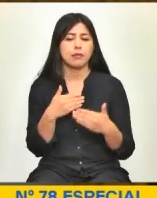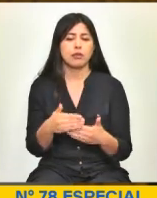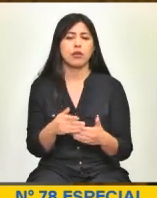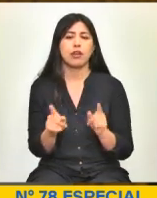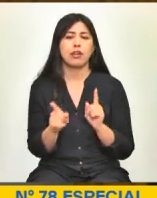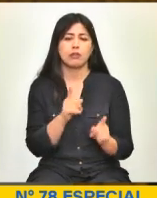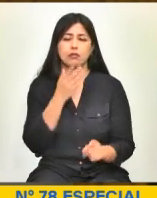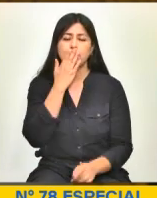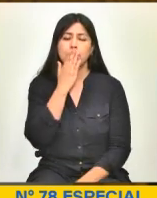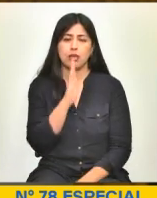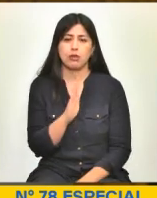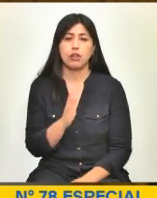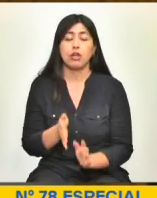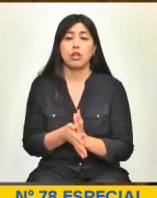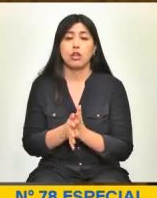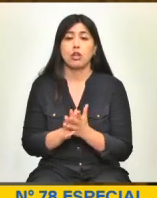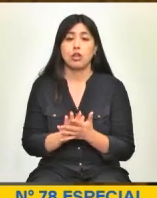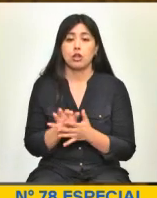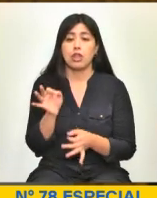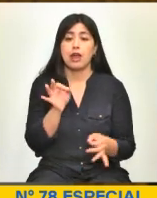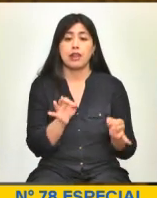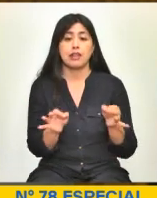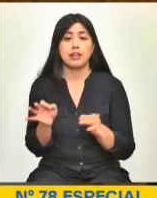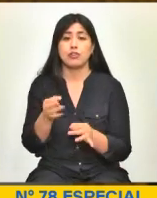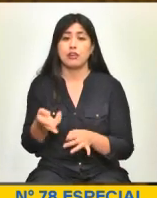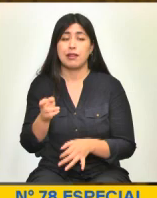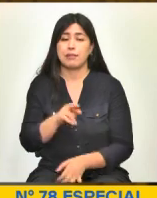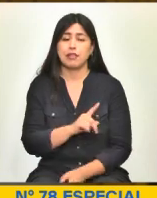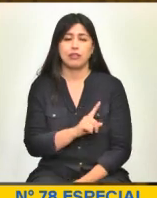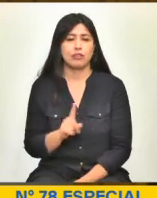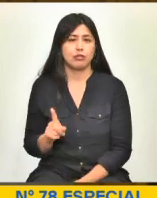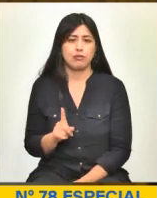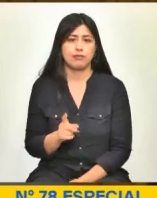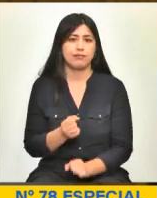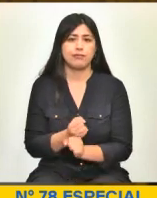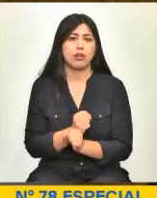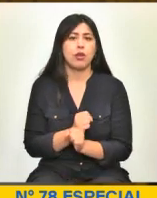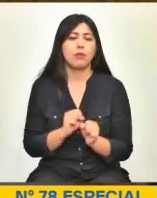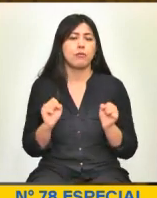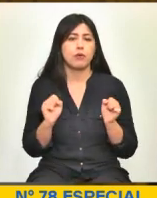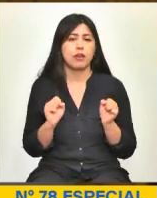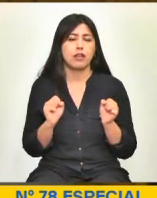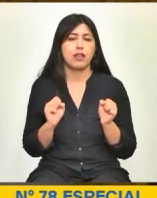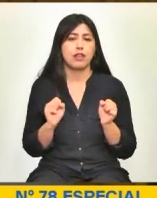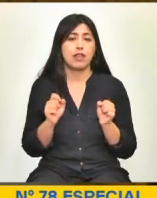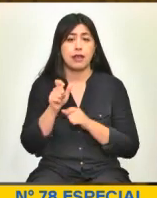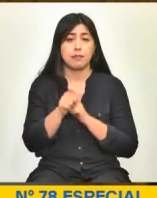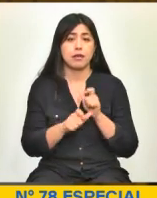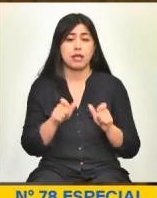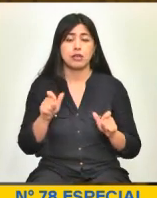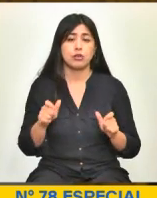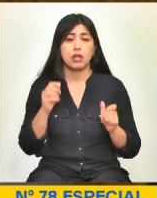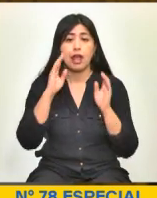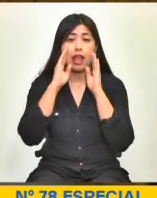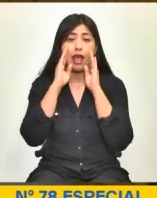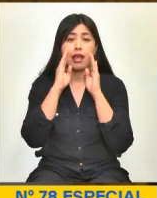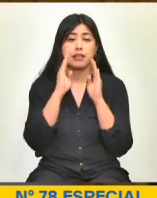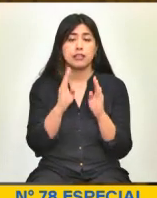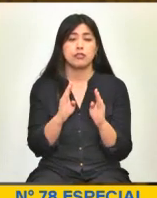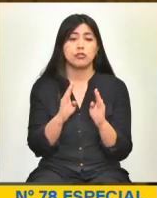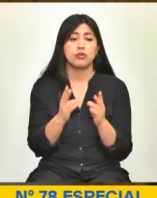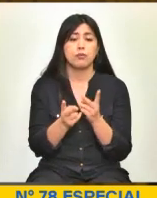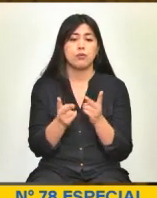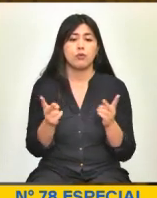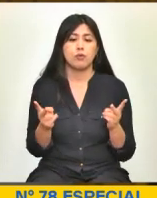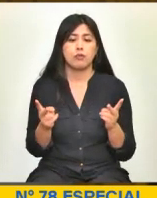gestión. Todo lo que se ha dicho por mis colegas no lo voy a repetir. No puede ser que la gente hoy día vaya a la atención pública y sea